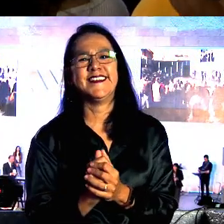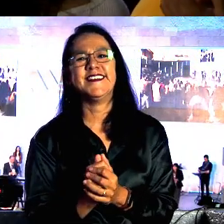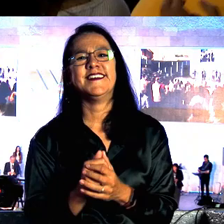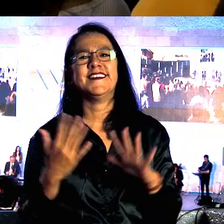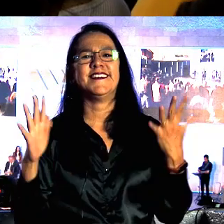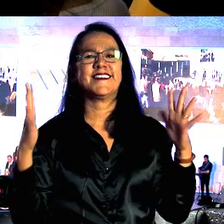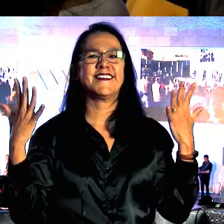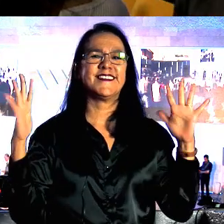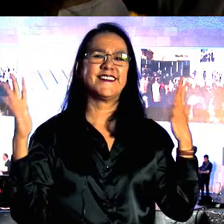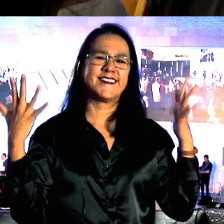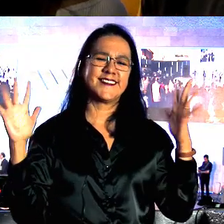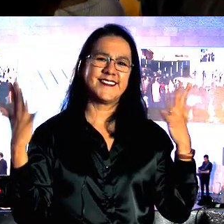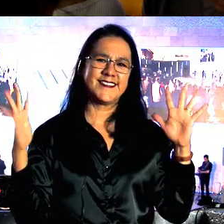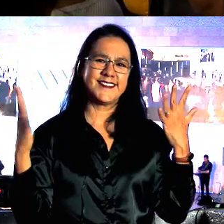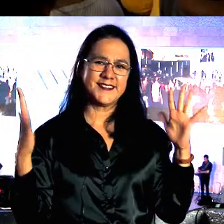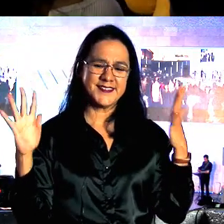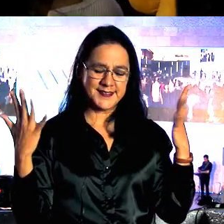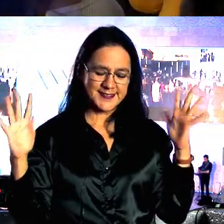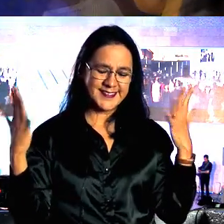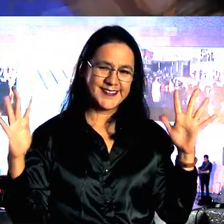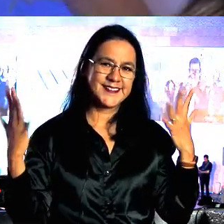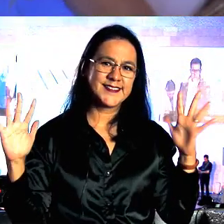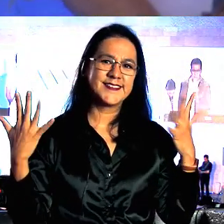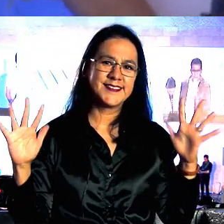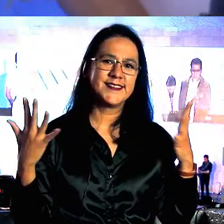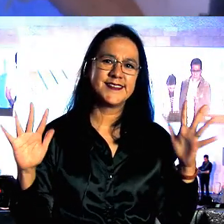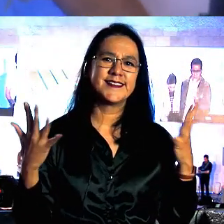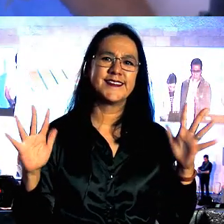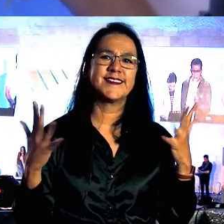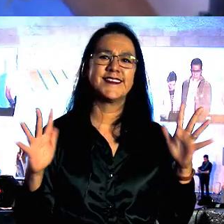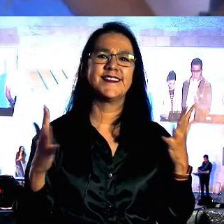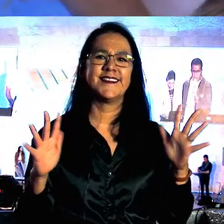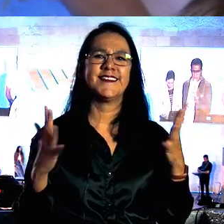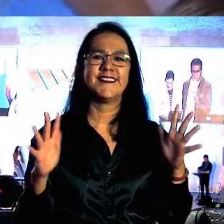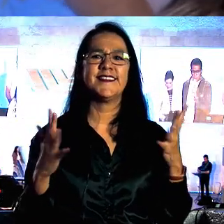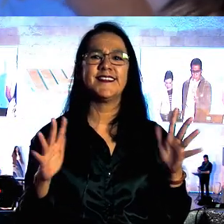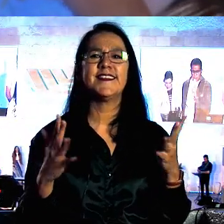Te adoramos Jesús Te adoramos Padre